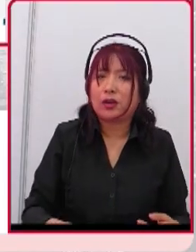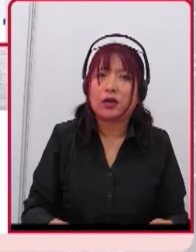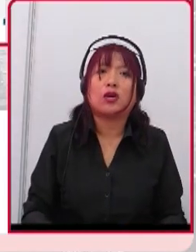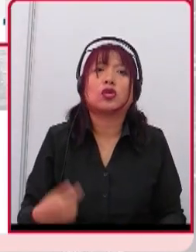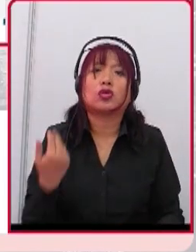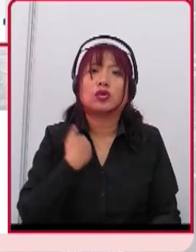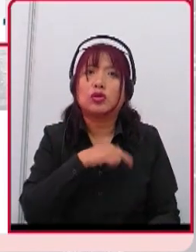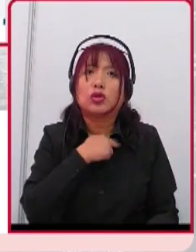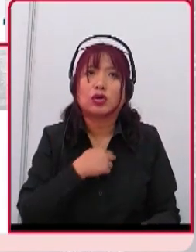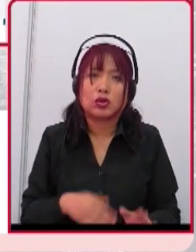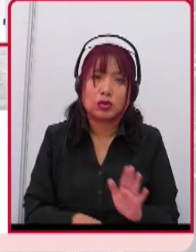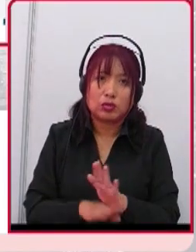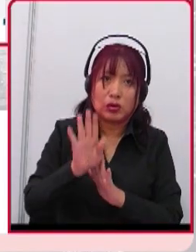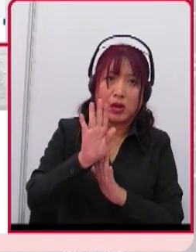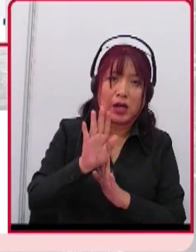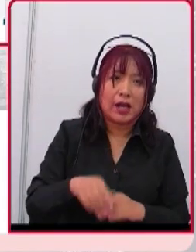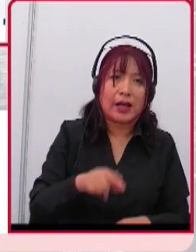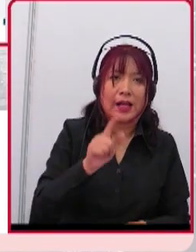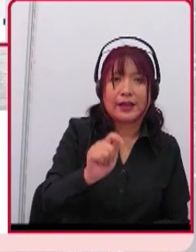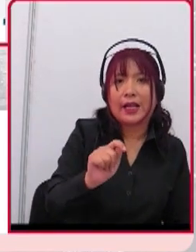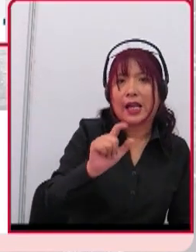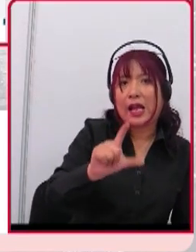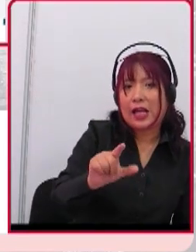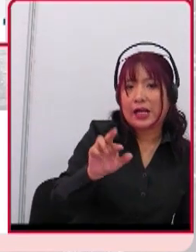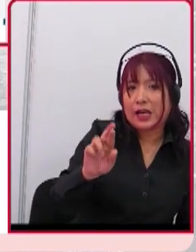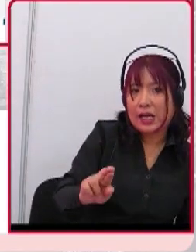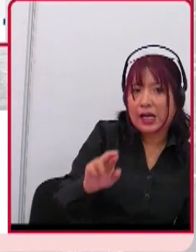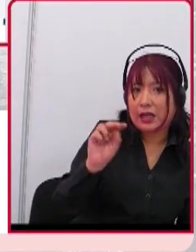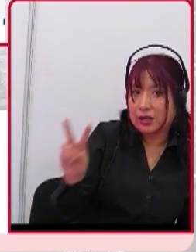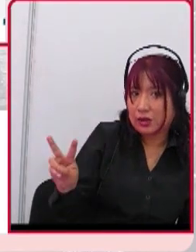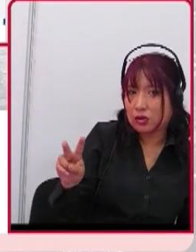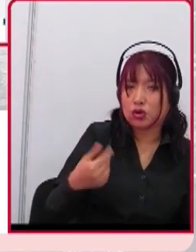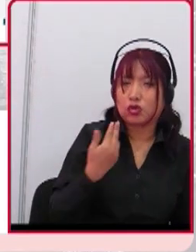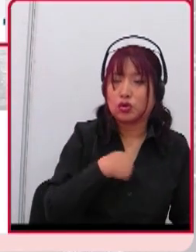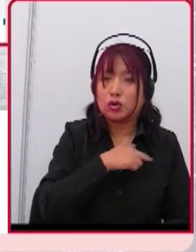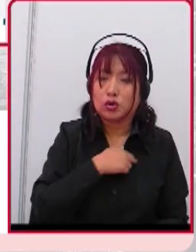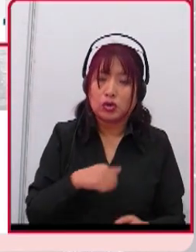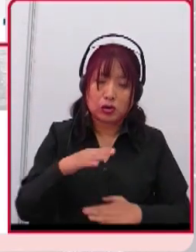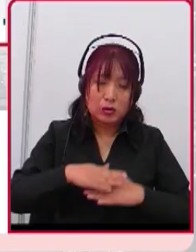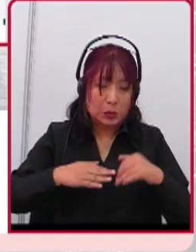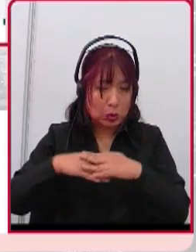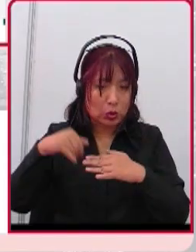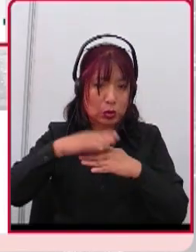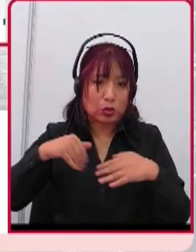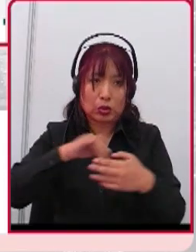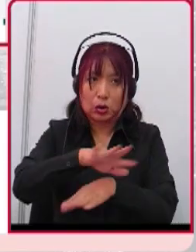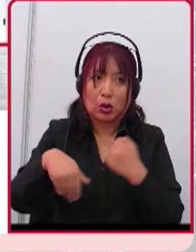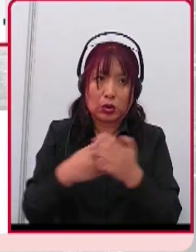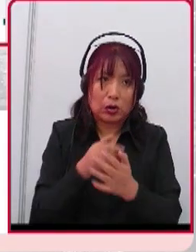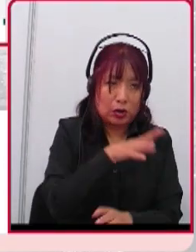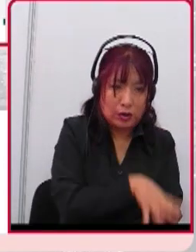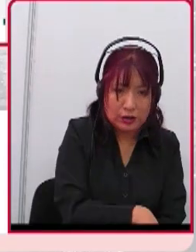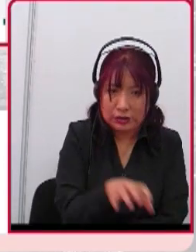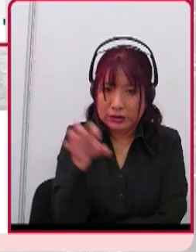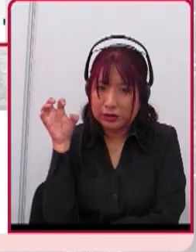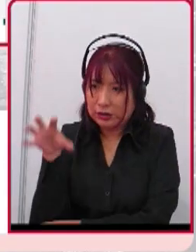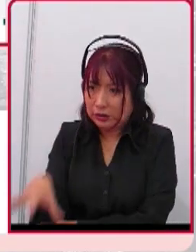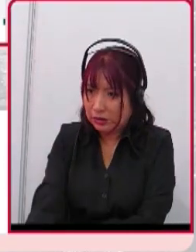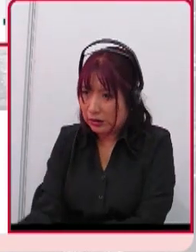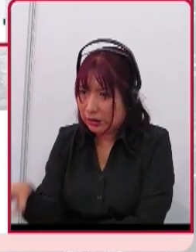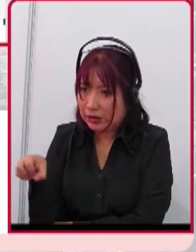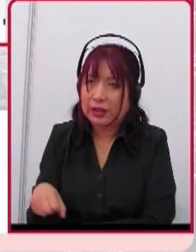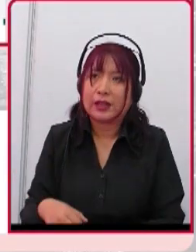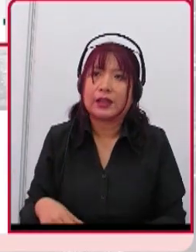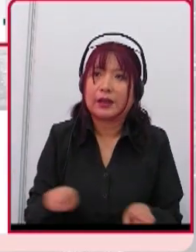un TLR2, estamos todavía en construcción directamente y también en la adecuación de muchos de estos conceptos. Sabemos